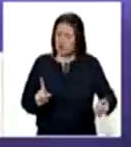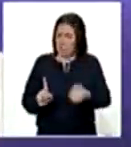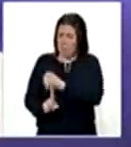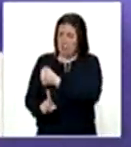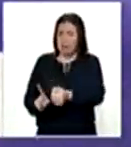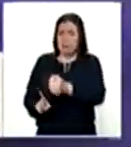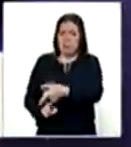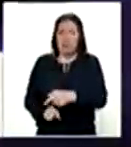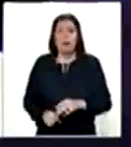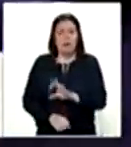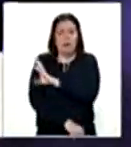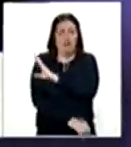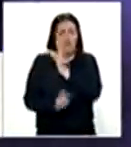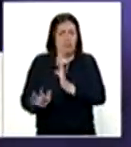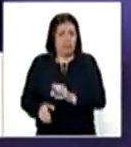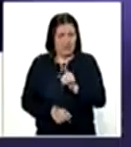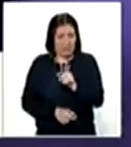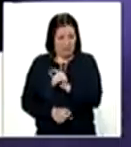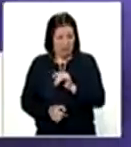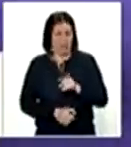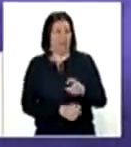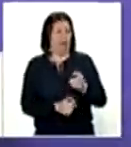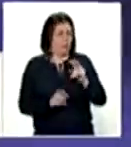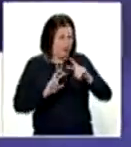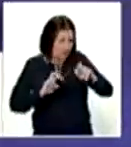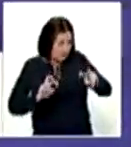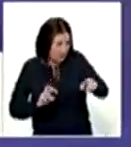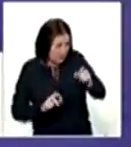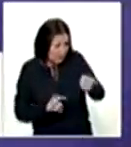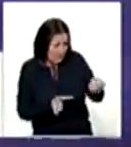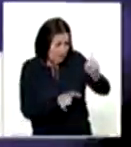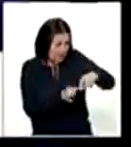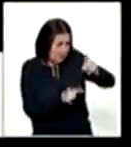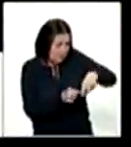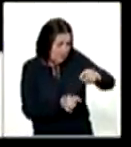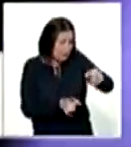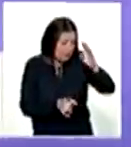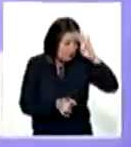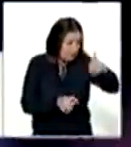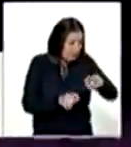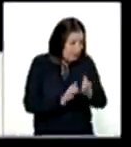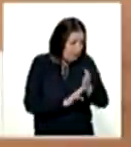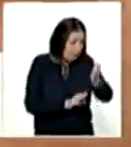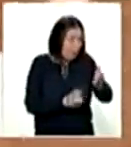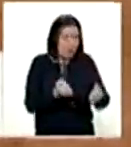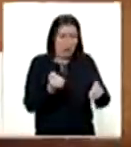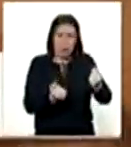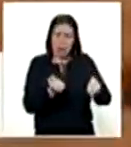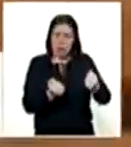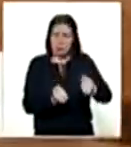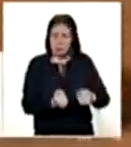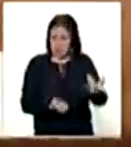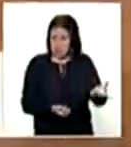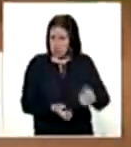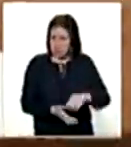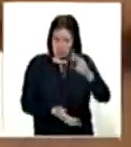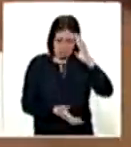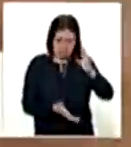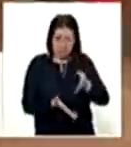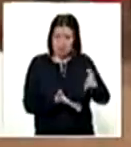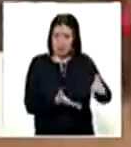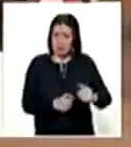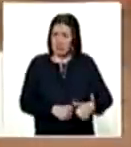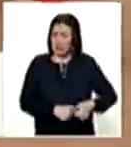Nazca, que investigaba la participación de altos mandos policiales en una reunión donde acudieron utilizando unidades del Estado, el jefe policial